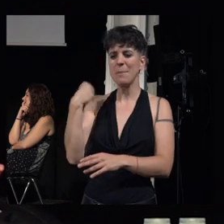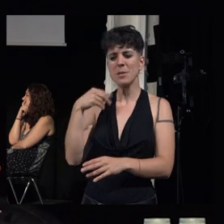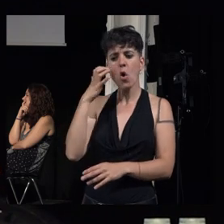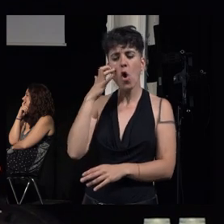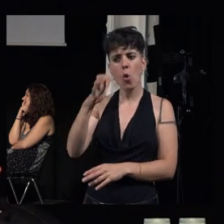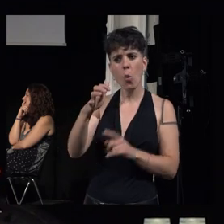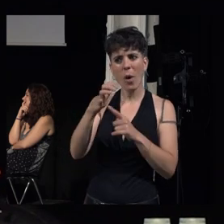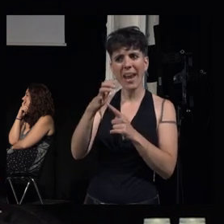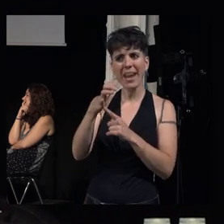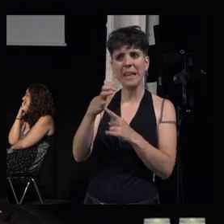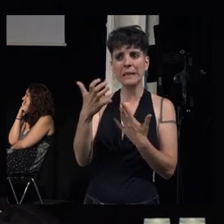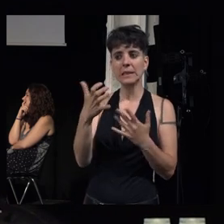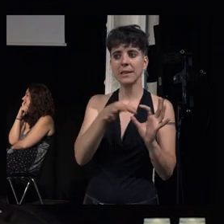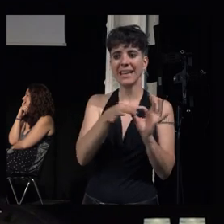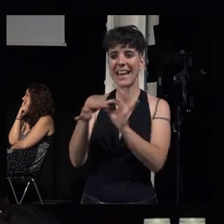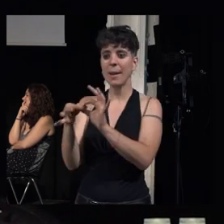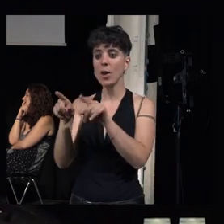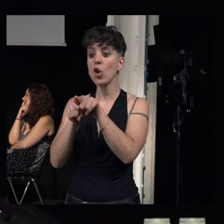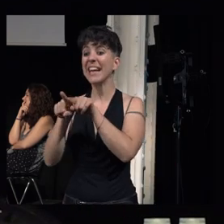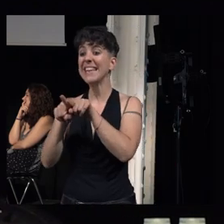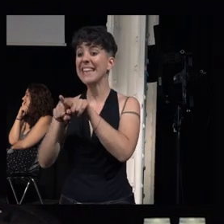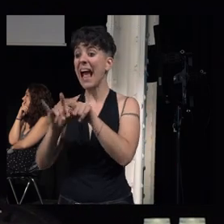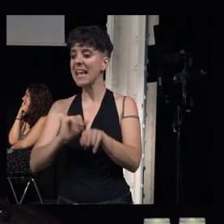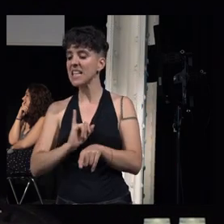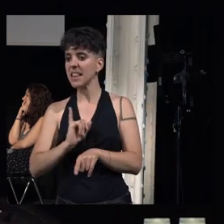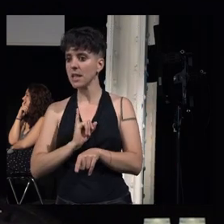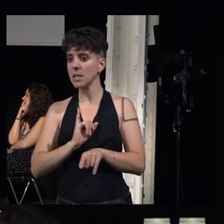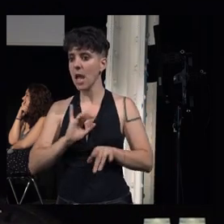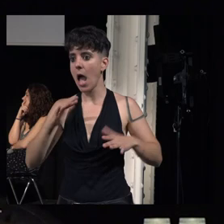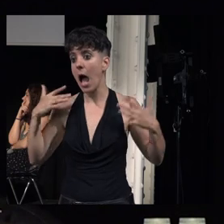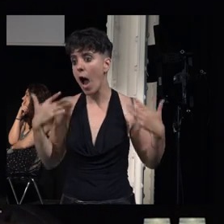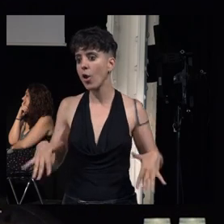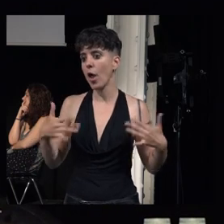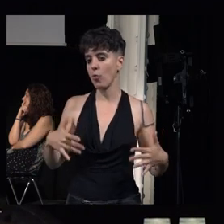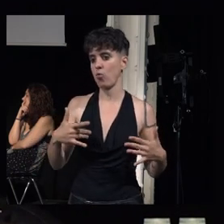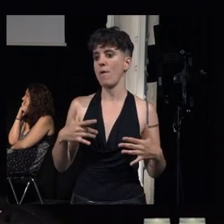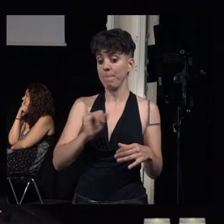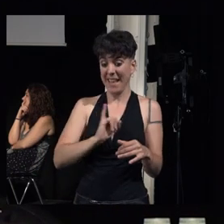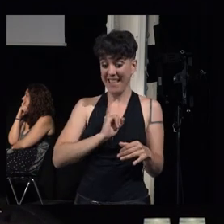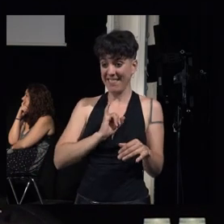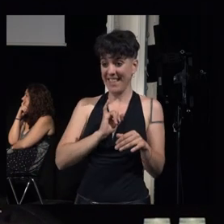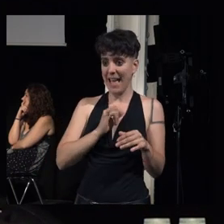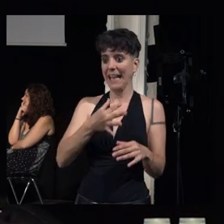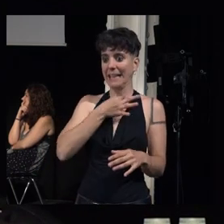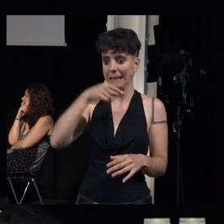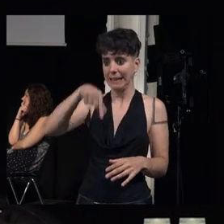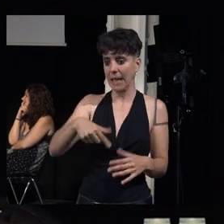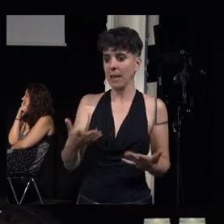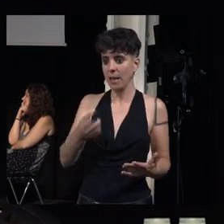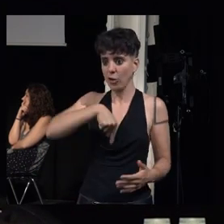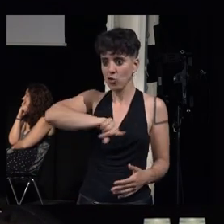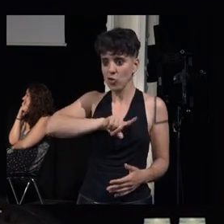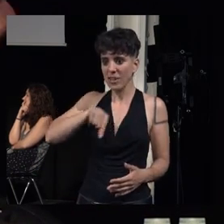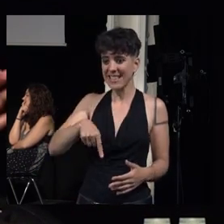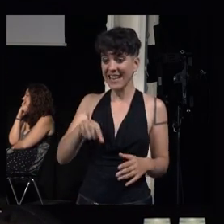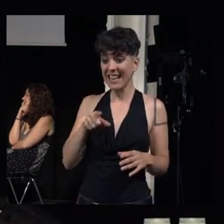ver con una crítica a las identidades. Ahora, vaya pedazo de crisis de identidad que estamos viviendo nosotros aquí, O sea, nos